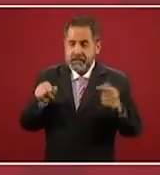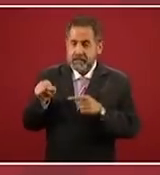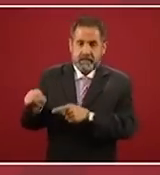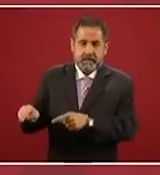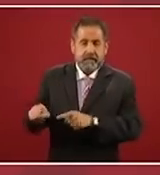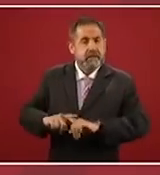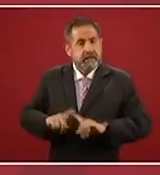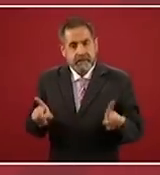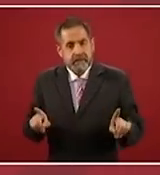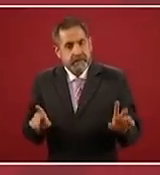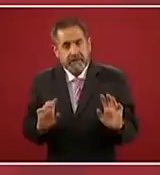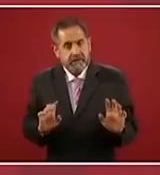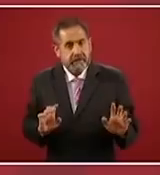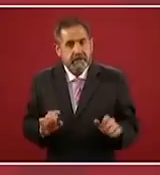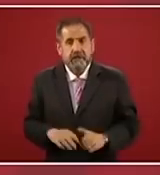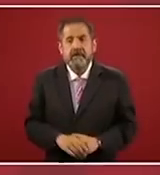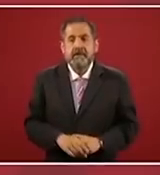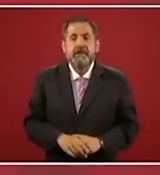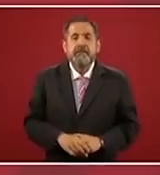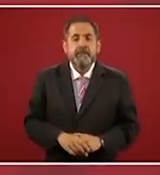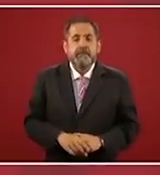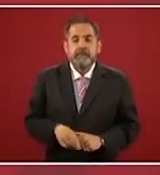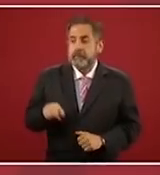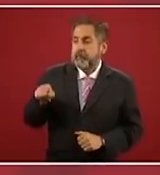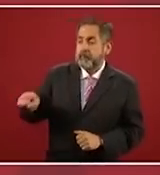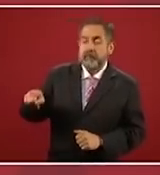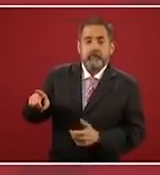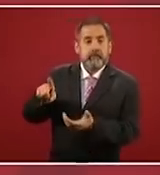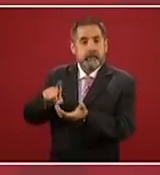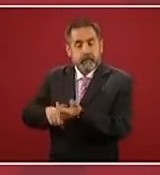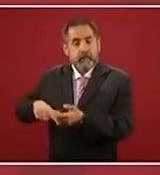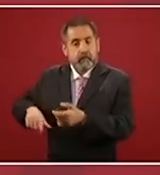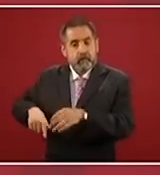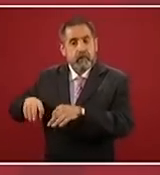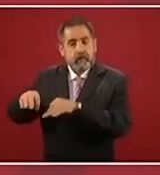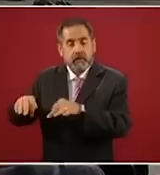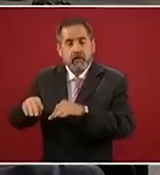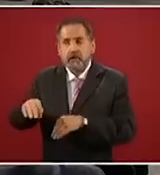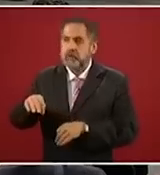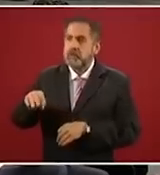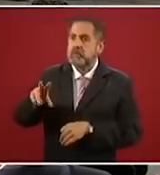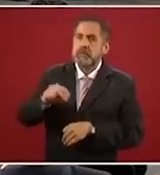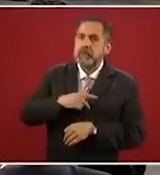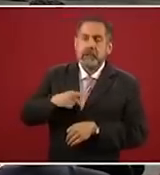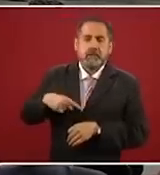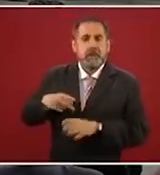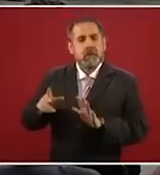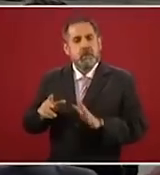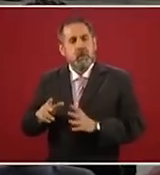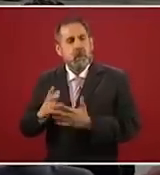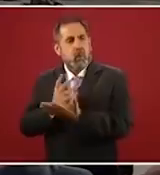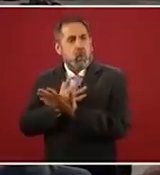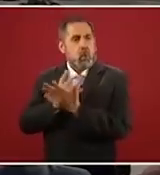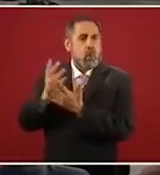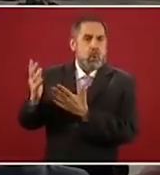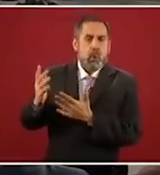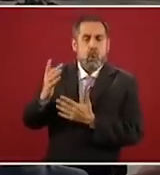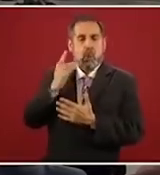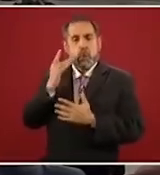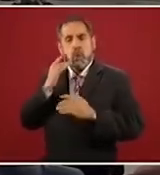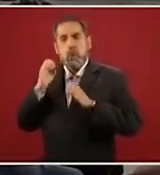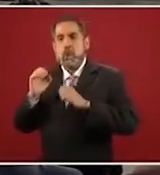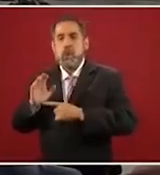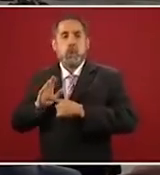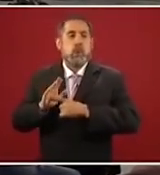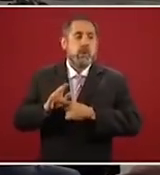No puede un servidor público actuar con extravagancias.